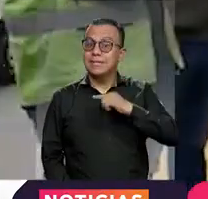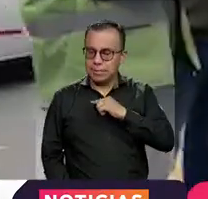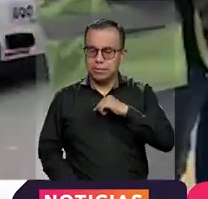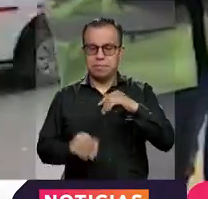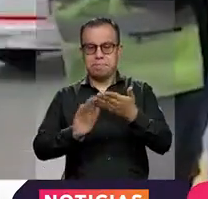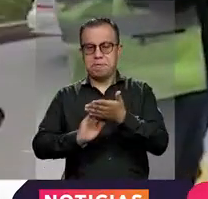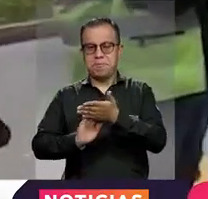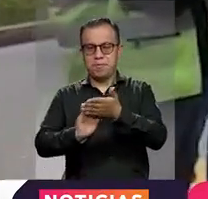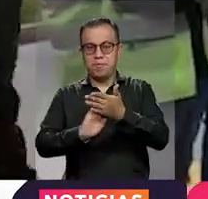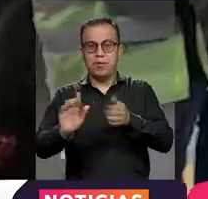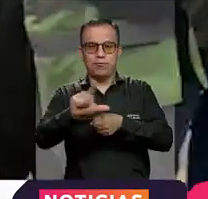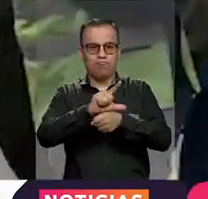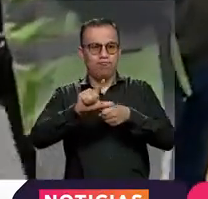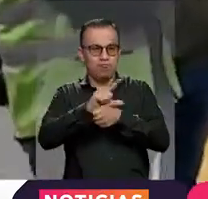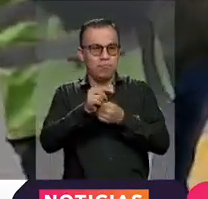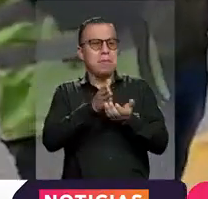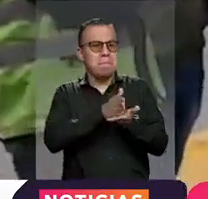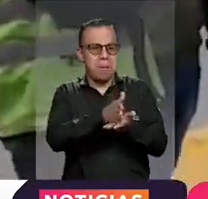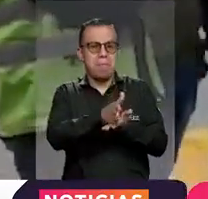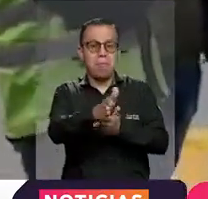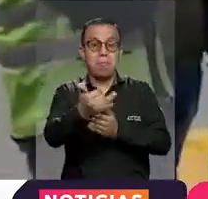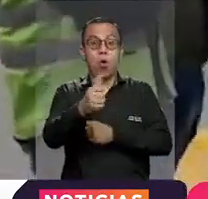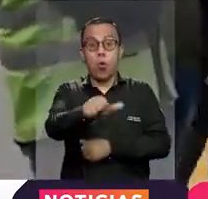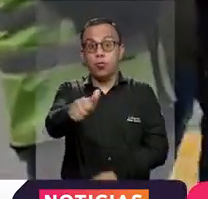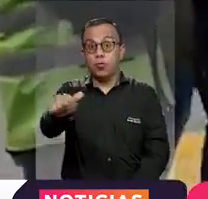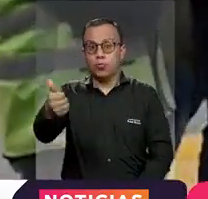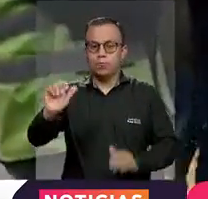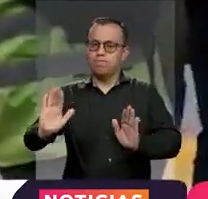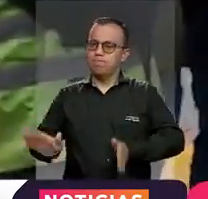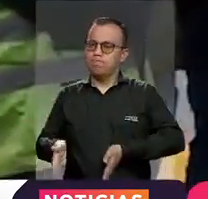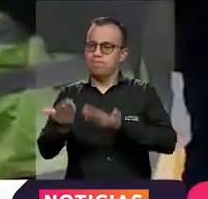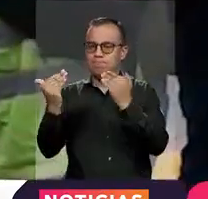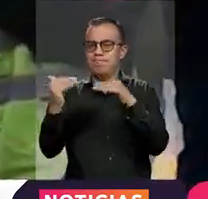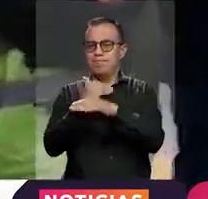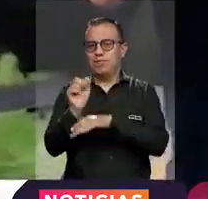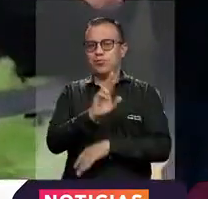vía. En la localidad seguirán interviniendo para mejorar las calles del sur de la capital.